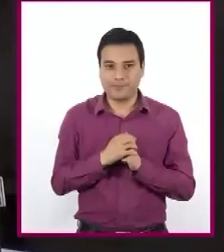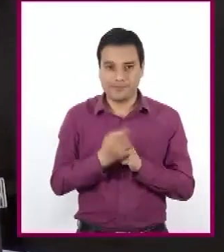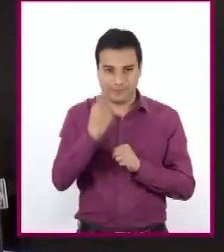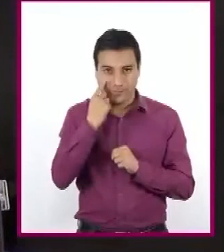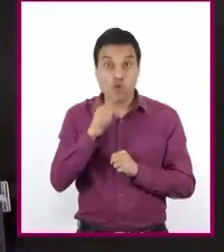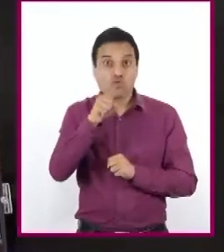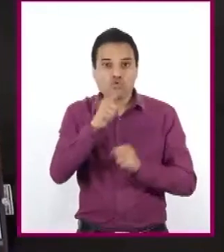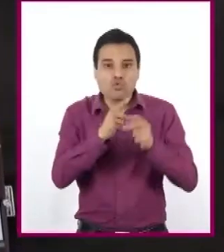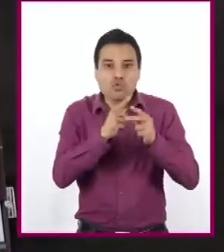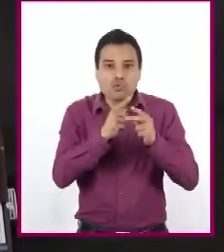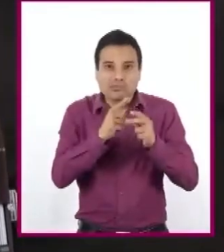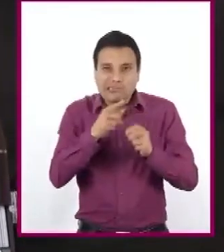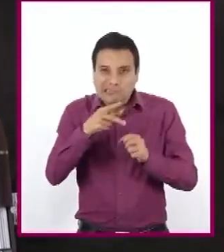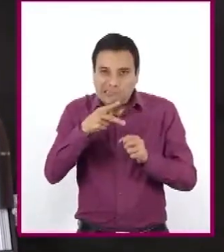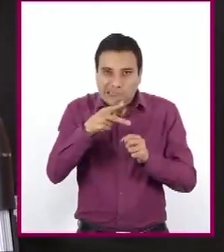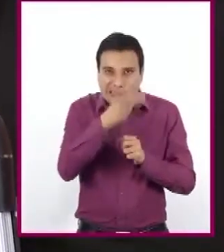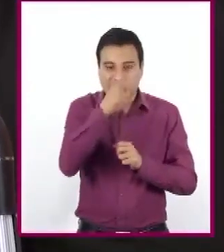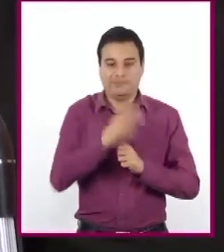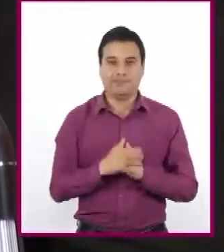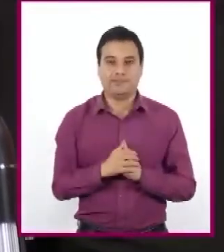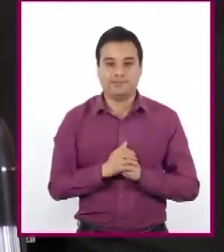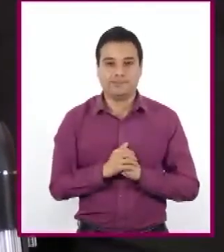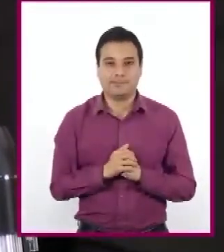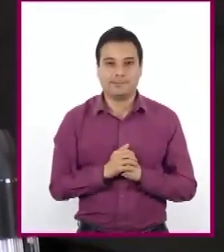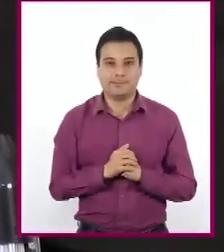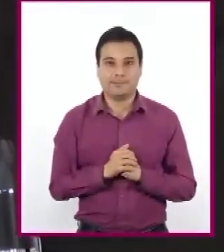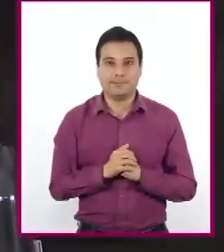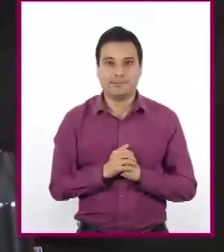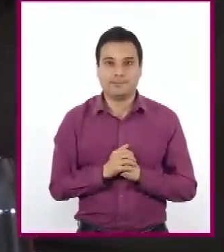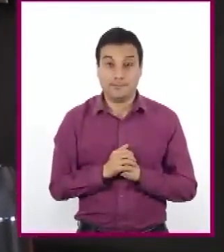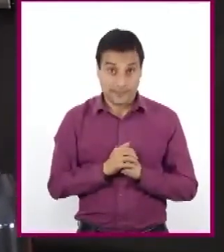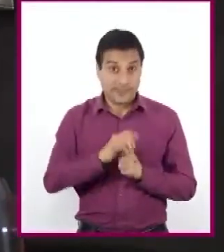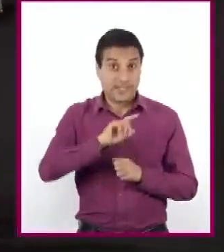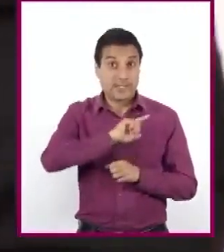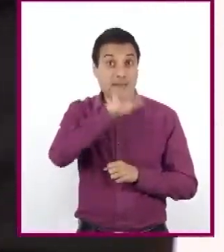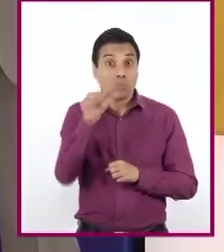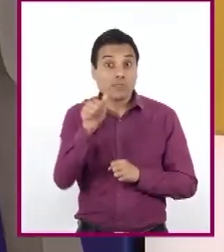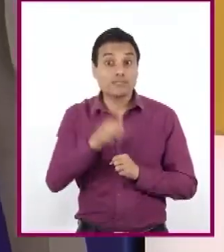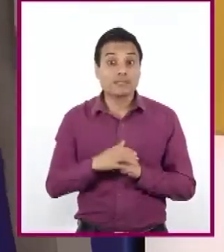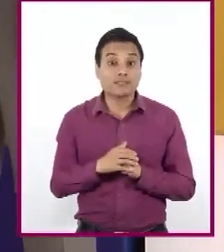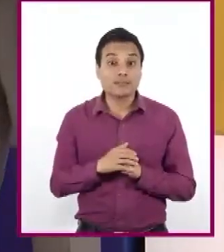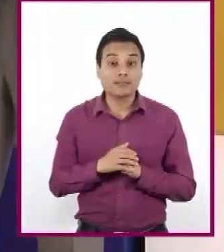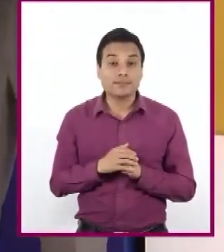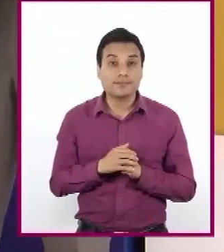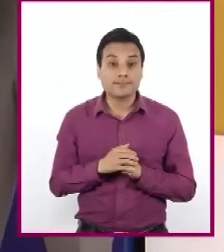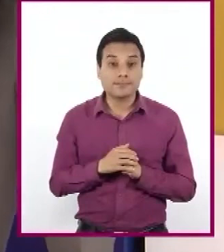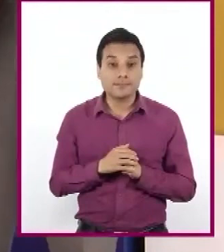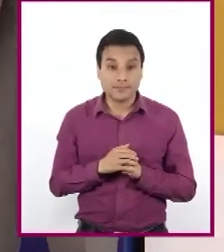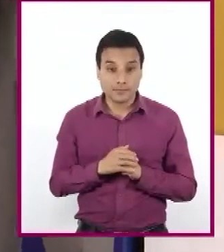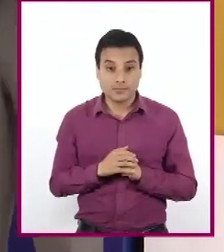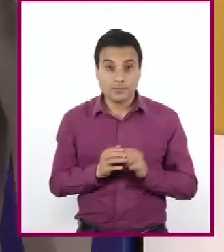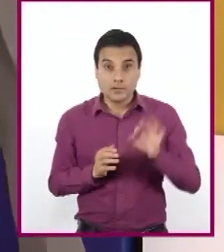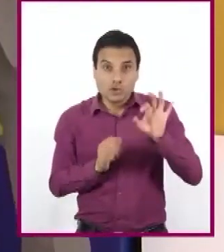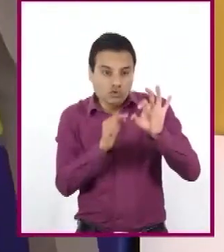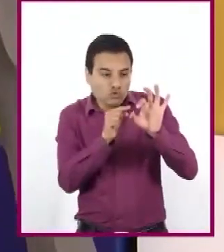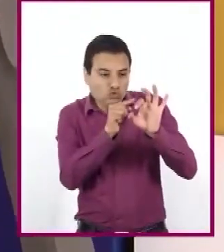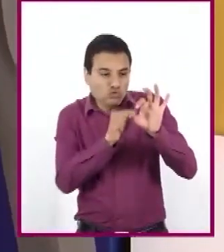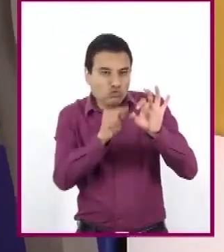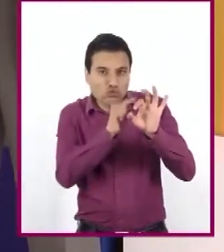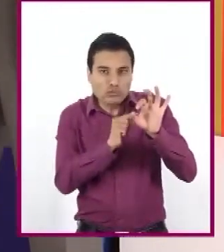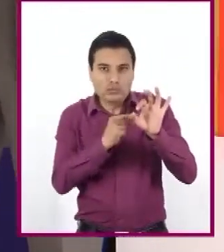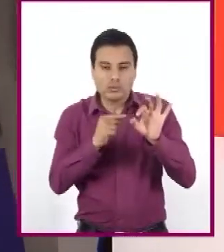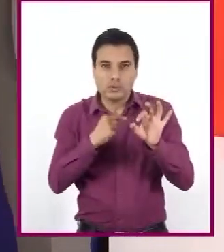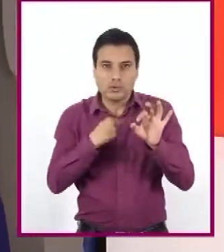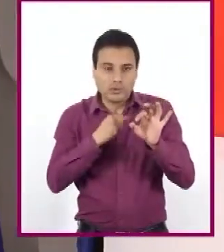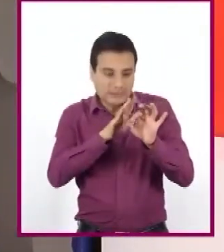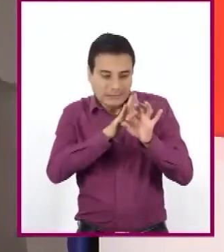las ramas. Y posteriormente vas a raspar la circunferencia. Con el bisturí o con las tijeras pueden